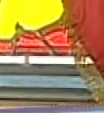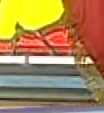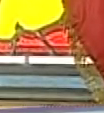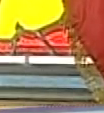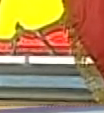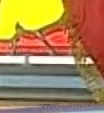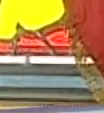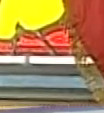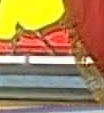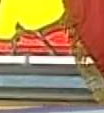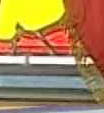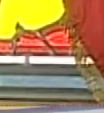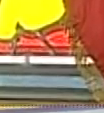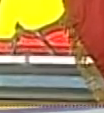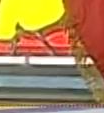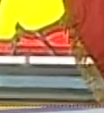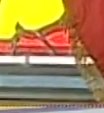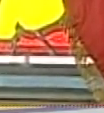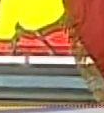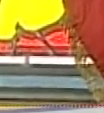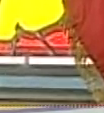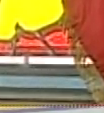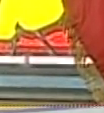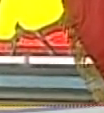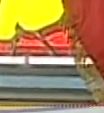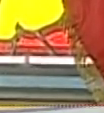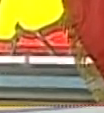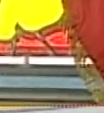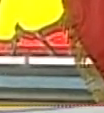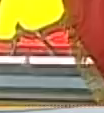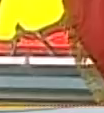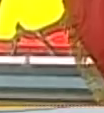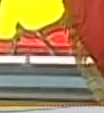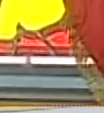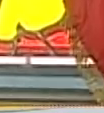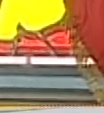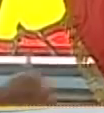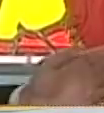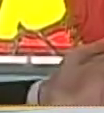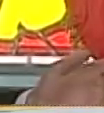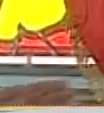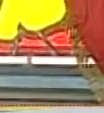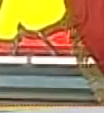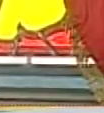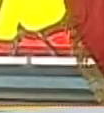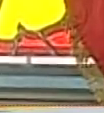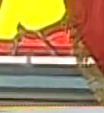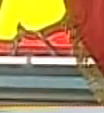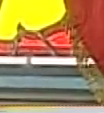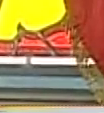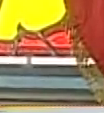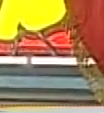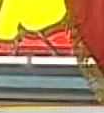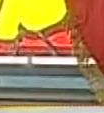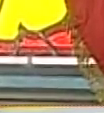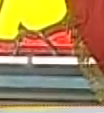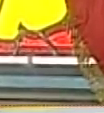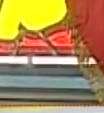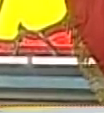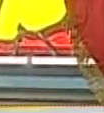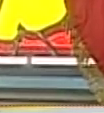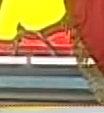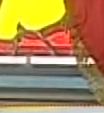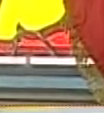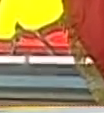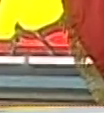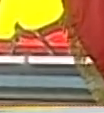le corresponde por ley, por la Constitución, por el situado constitucional. Muestra de ello un aporte que usted va a anunciar